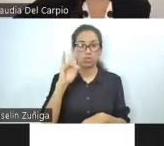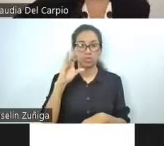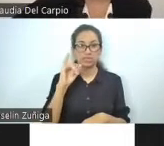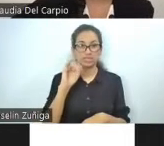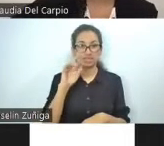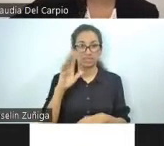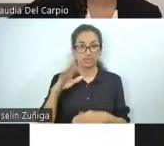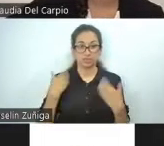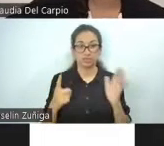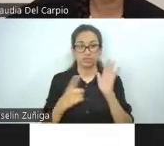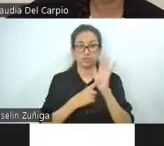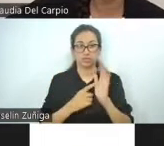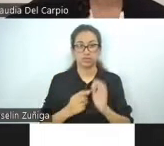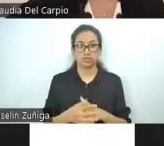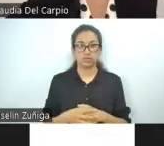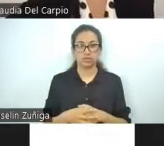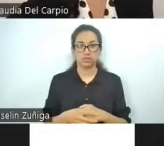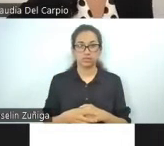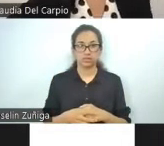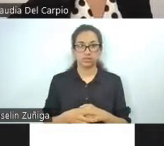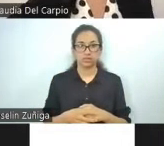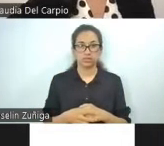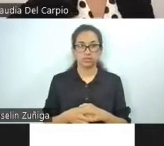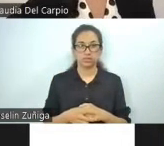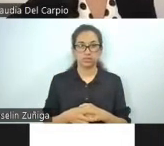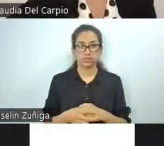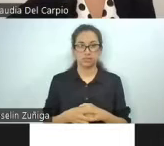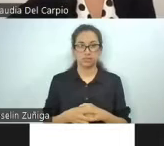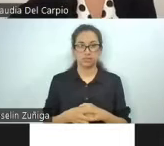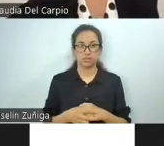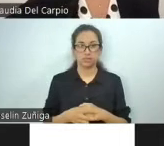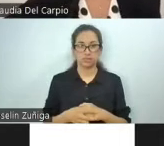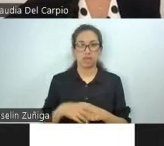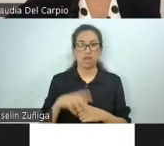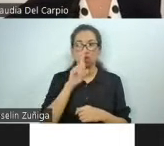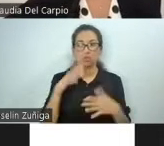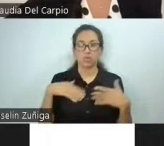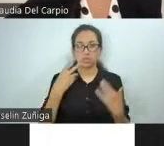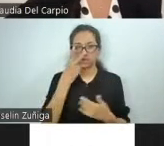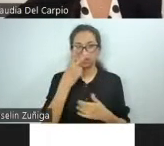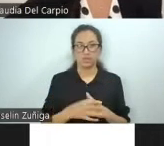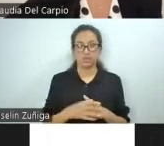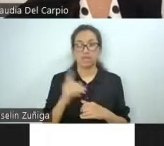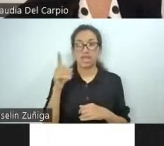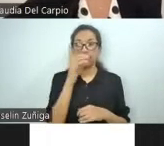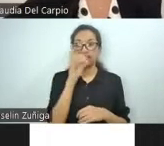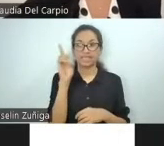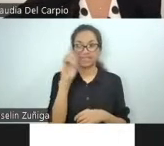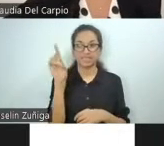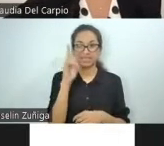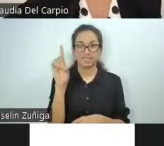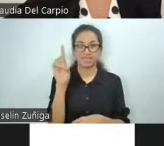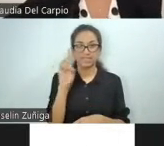que Sí, solo que es no, la flechita. no veo el botón de la flechita porque me tapa la barra de acá del Zoom. A ver, un poquito hacia la